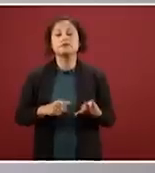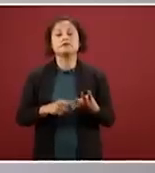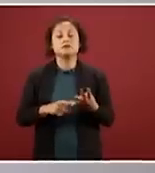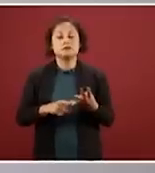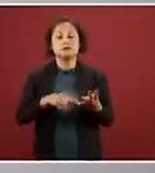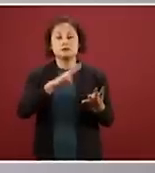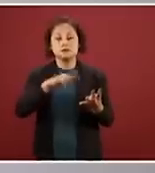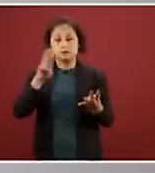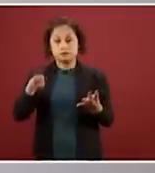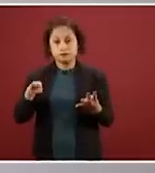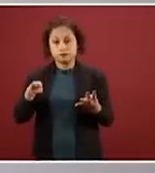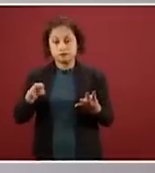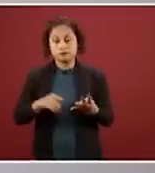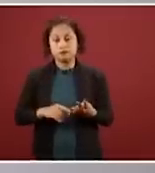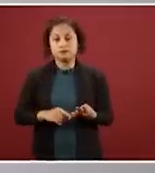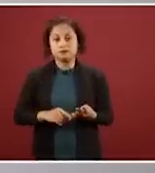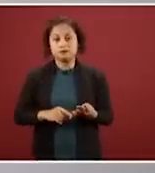Michoacán,